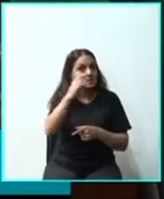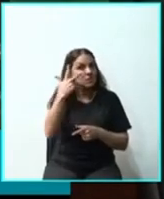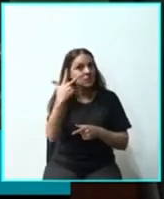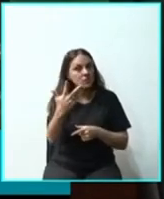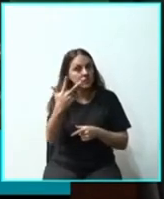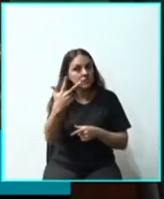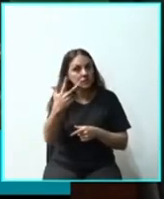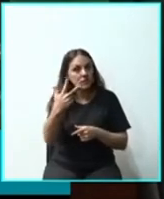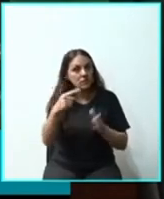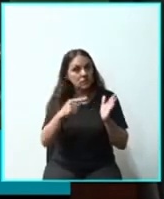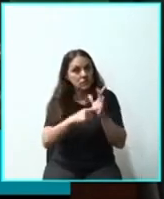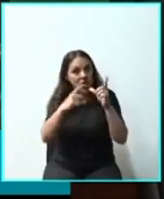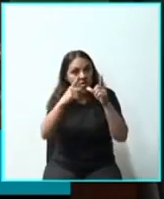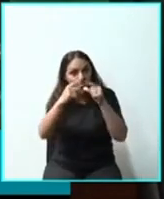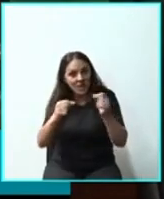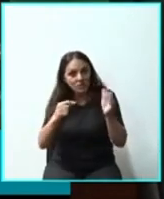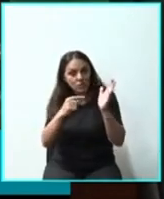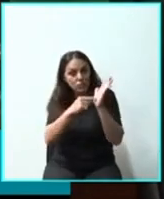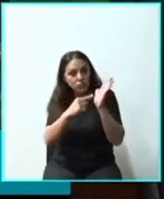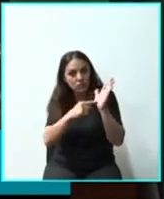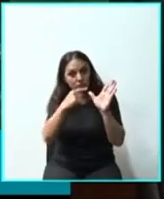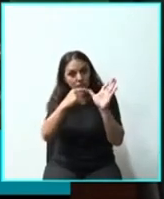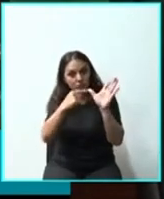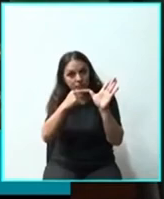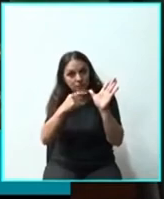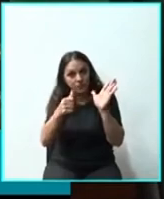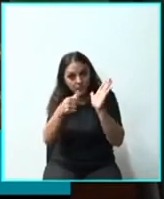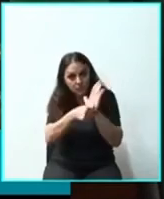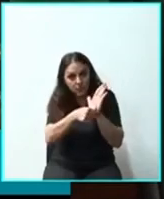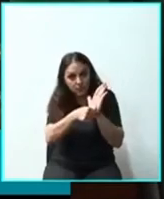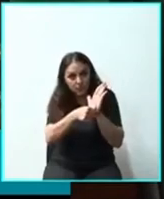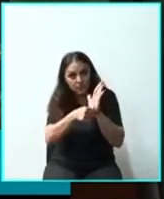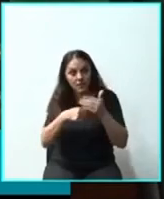Datos dactiloscópicos, sí, se le toma la huella dactilar y